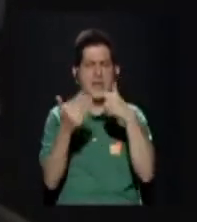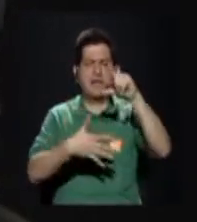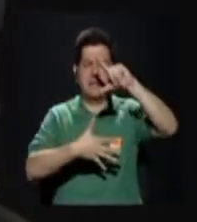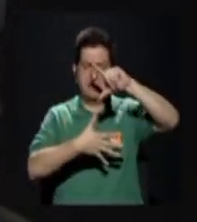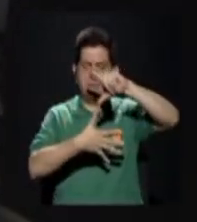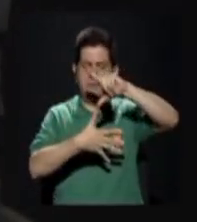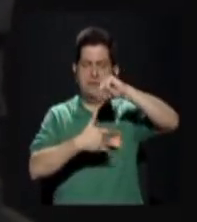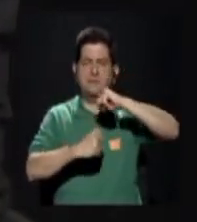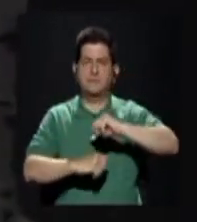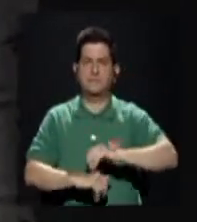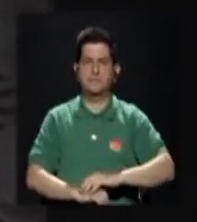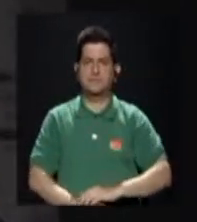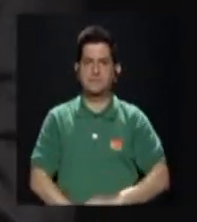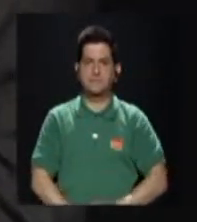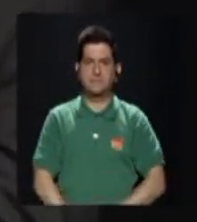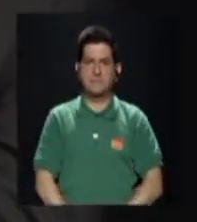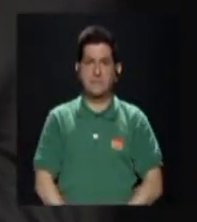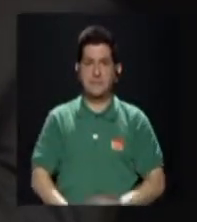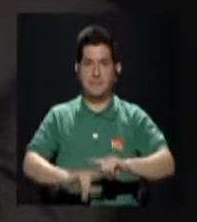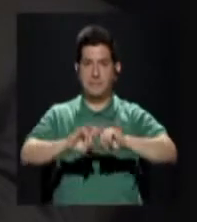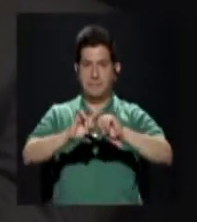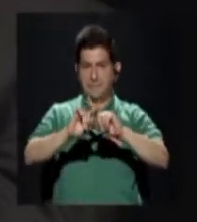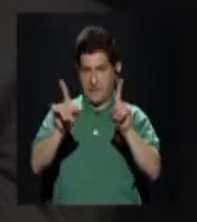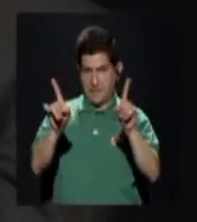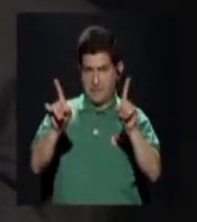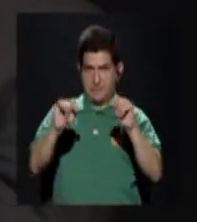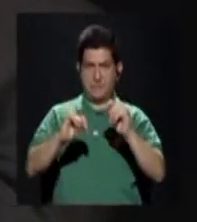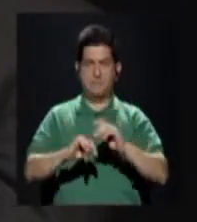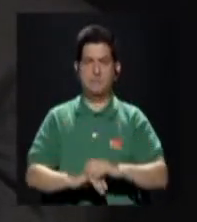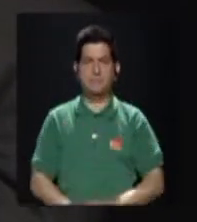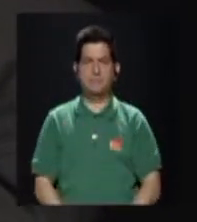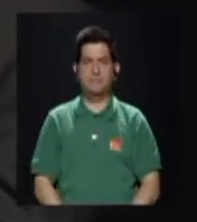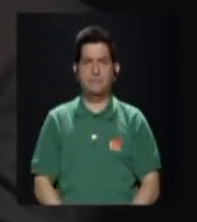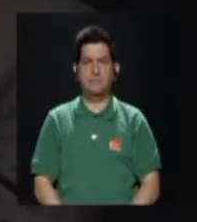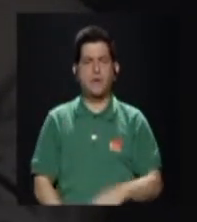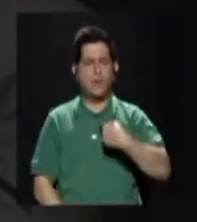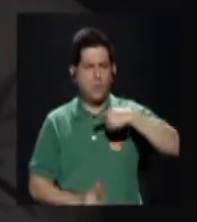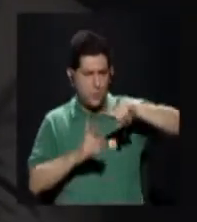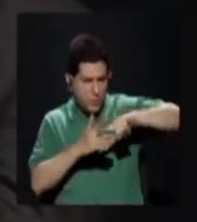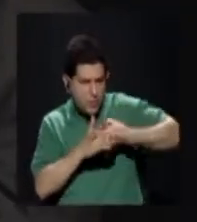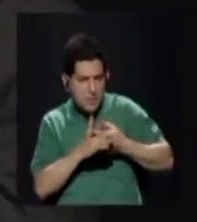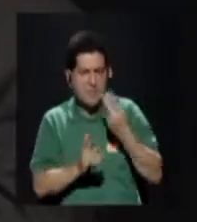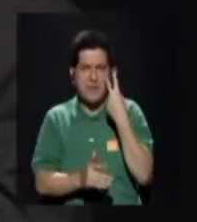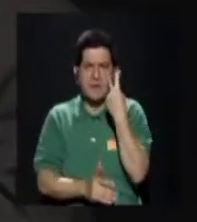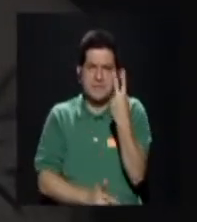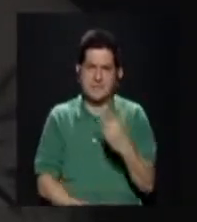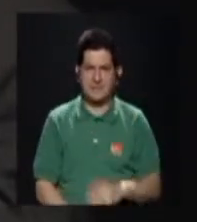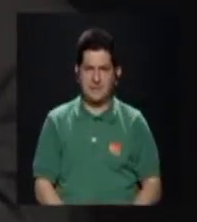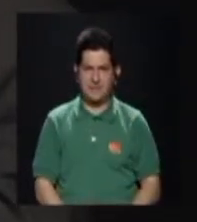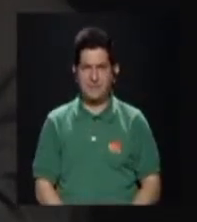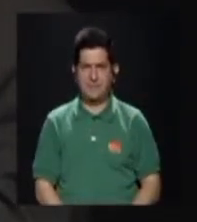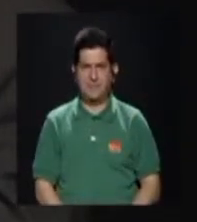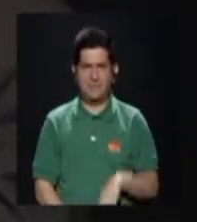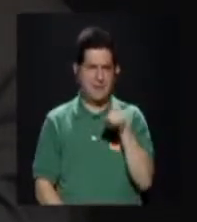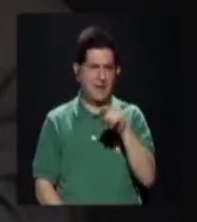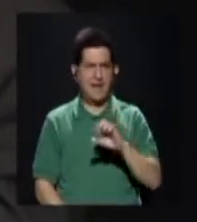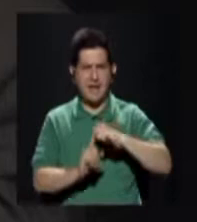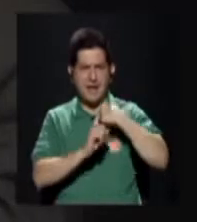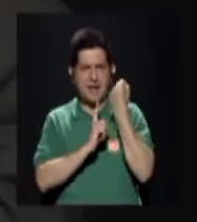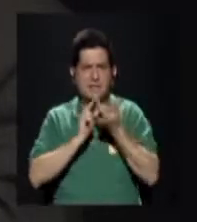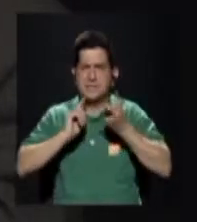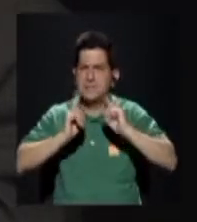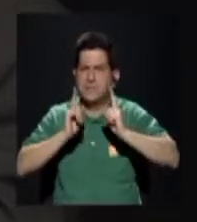Latina. Pero así es. Uno comienza a ver por dónde está el